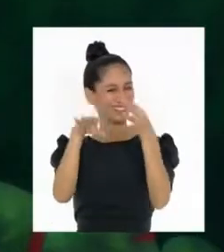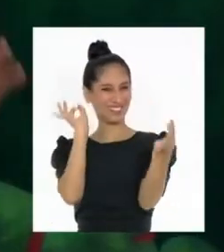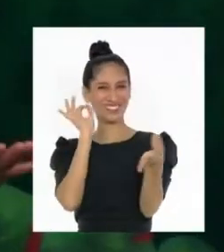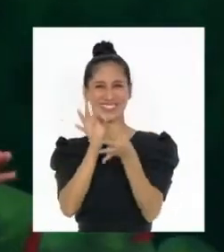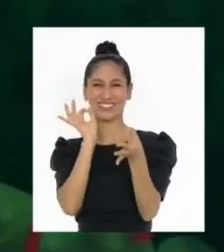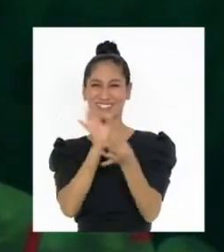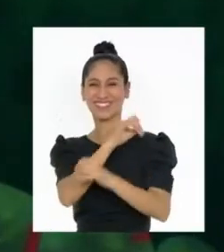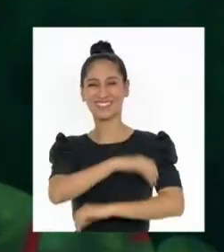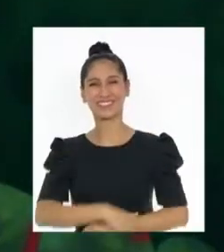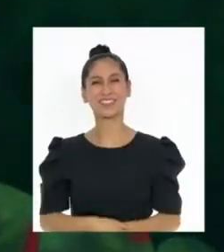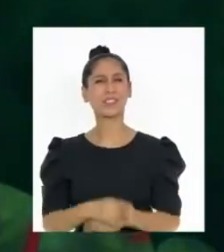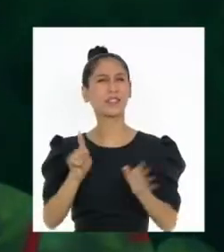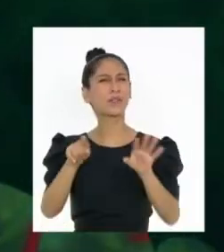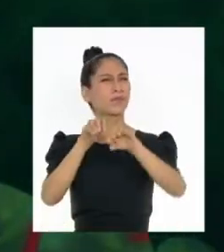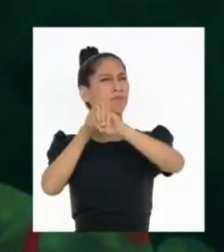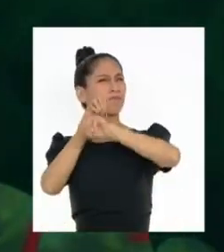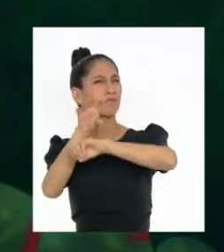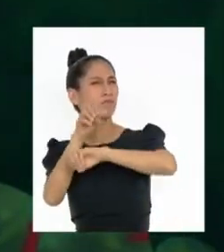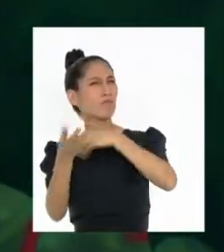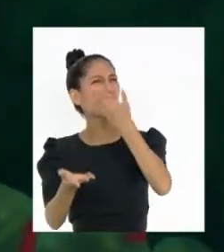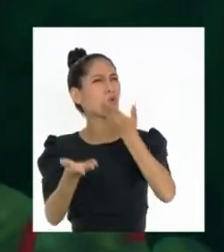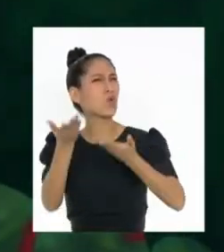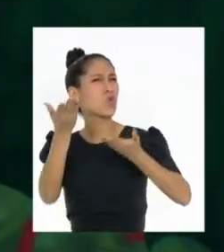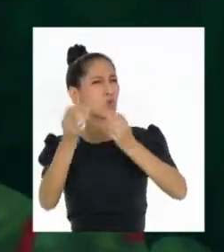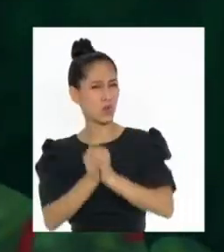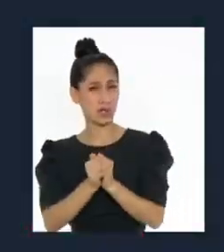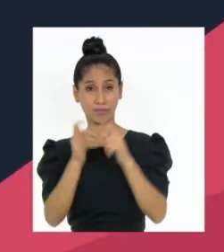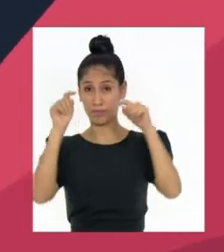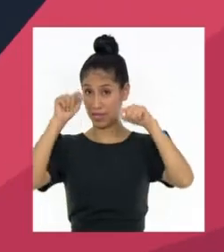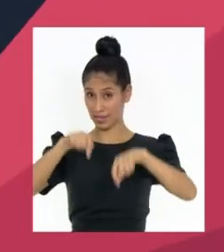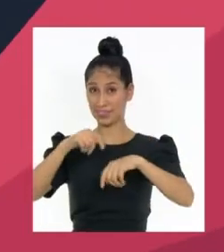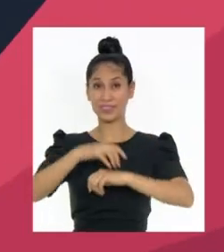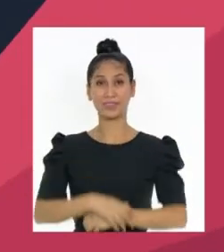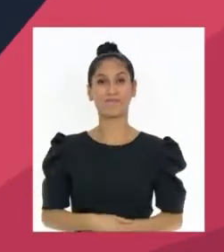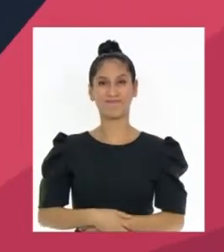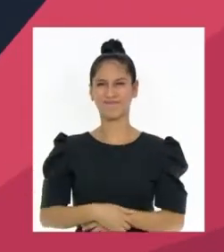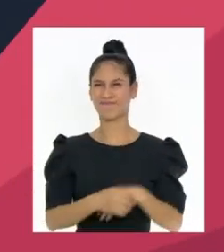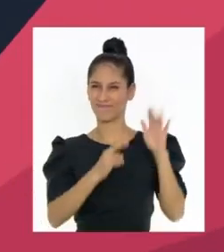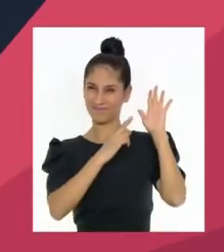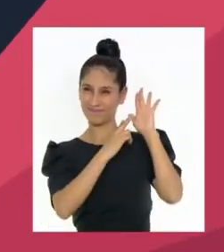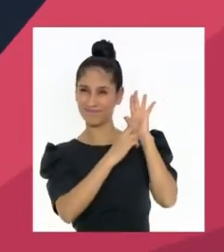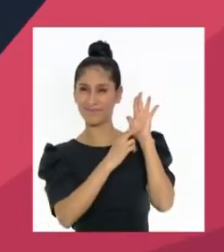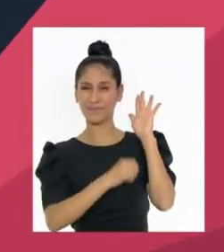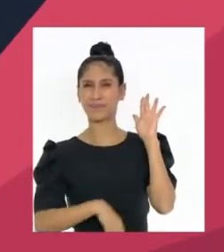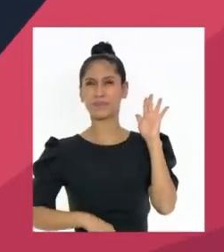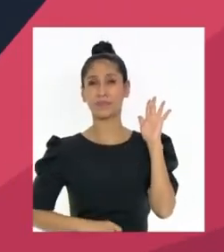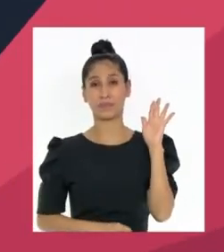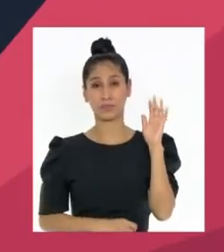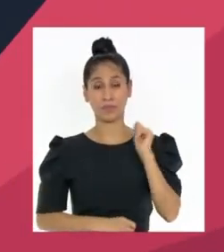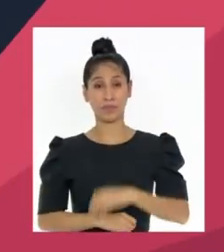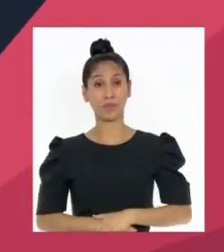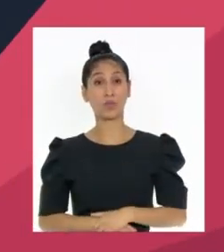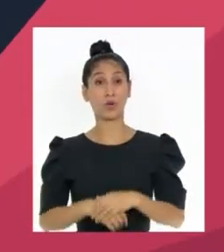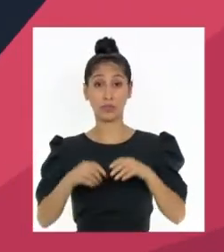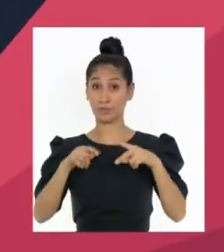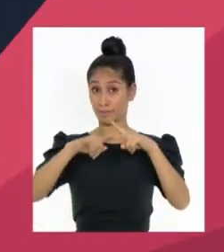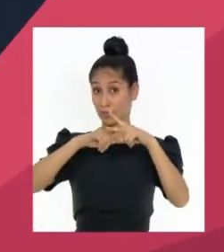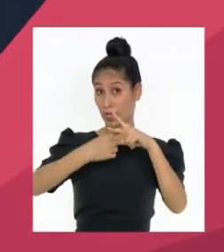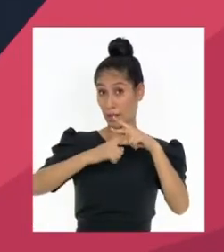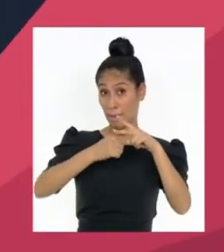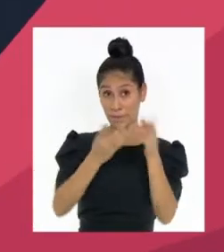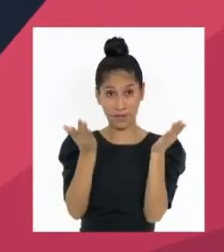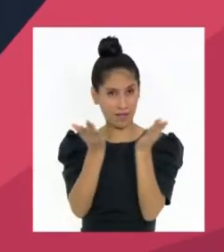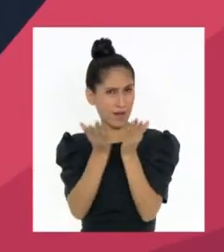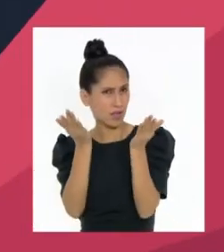Perfecto. ¿Cuál es la recomendación adecuada para esta situación? La llegada de las clases nos plantea